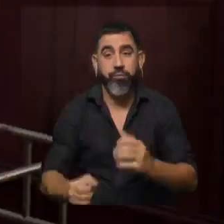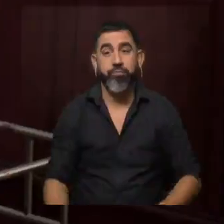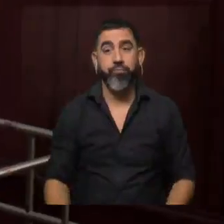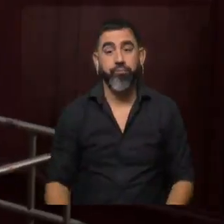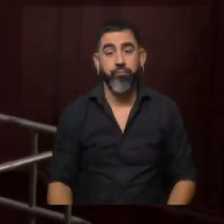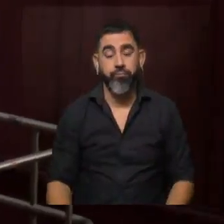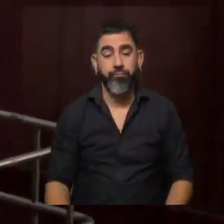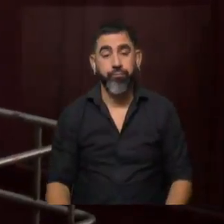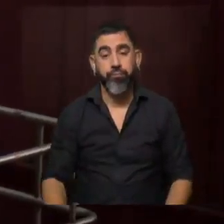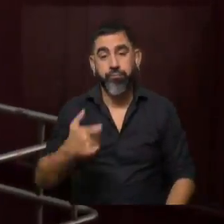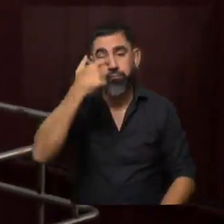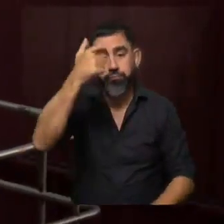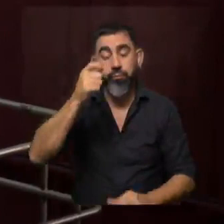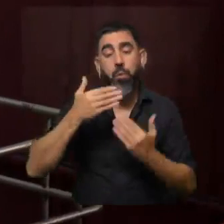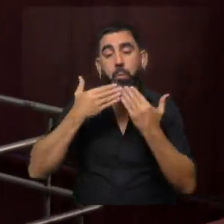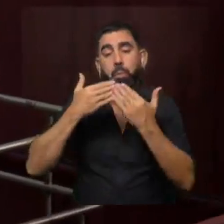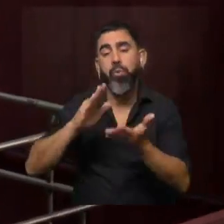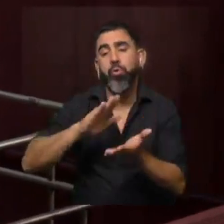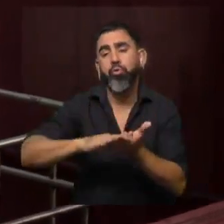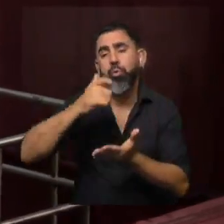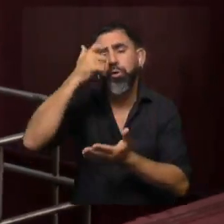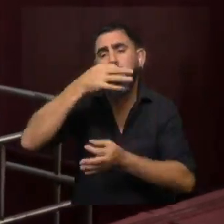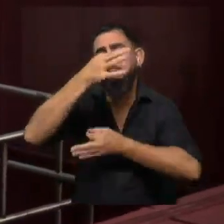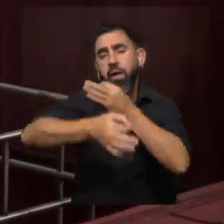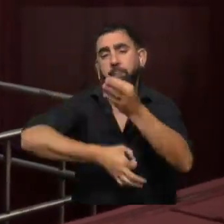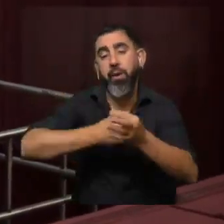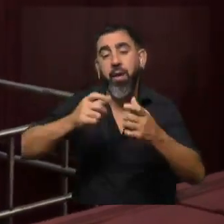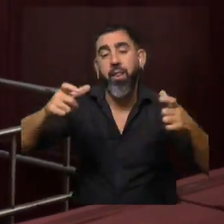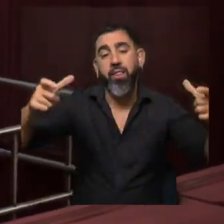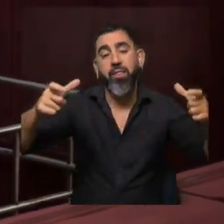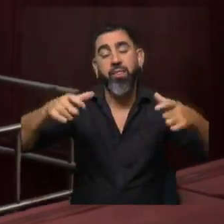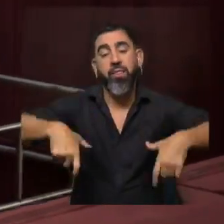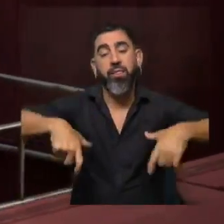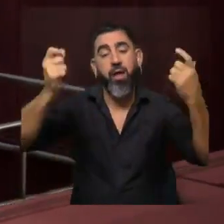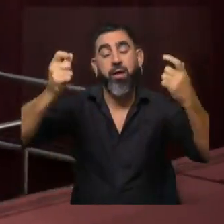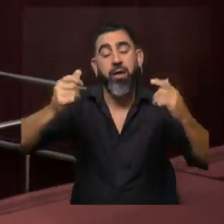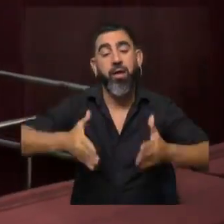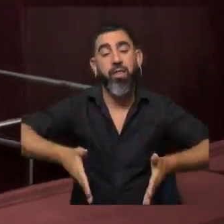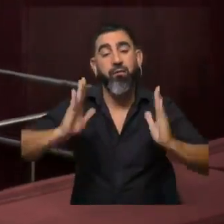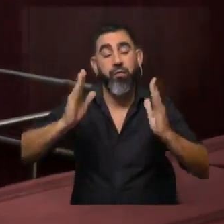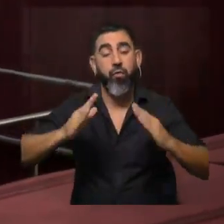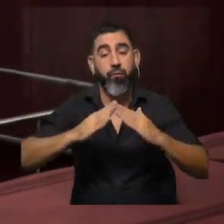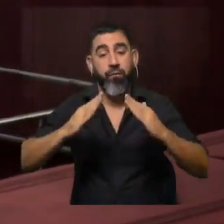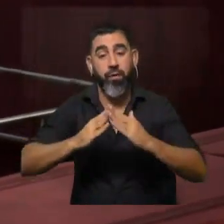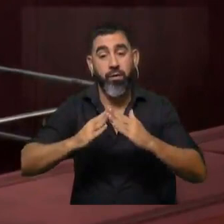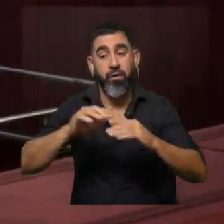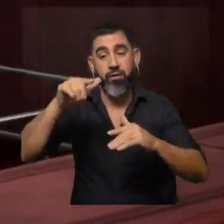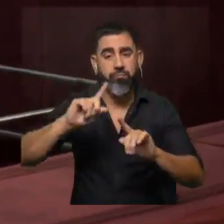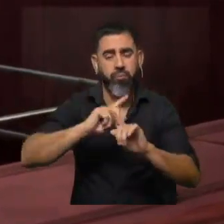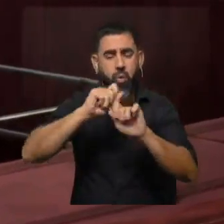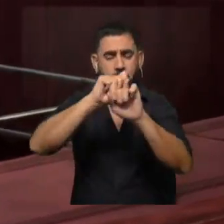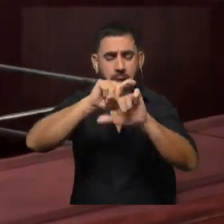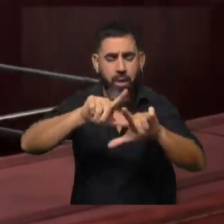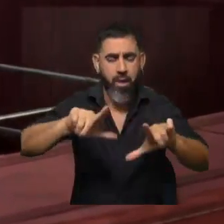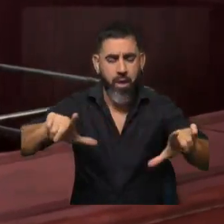Por otro lado, científicos consultados por Sobreciencia explicaron que los tanques de agua de edificios y viviendas, sobre todo aquellos que no se limpian